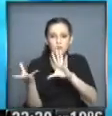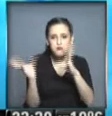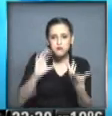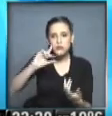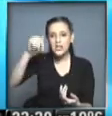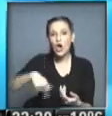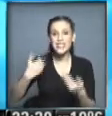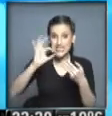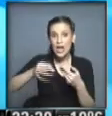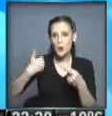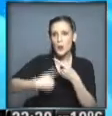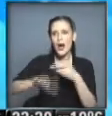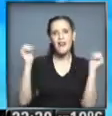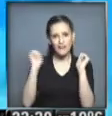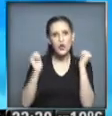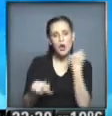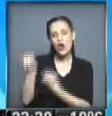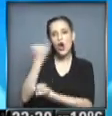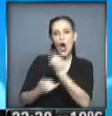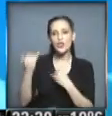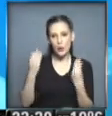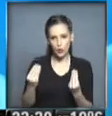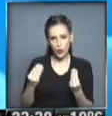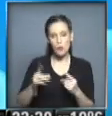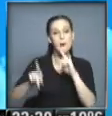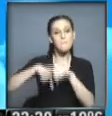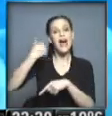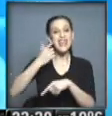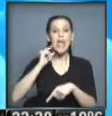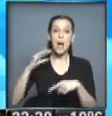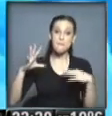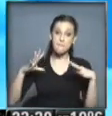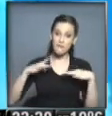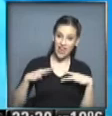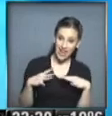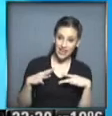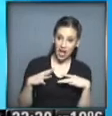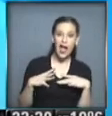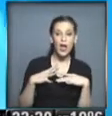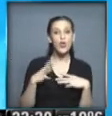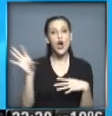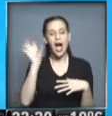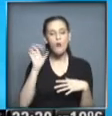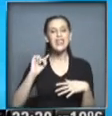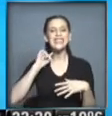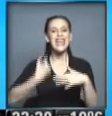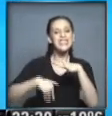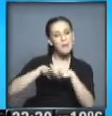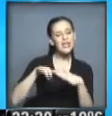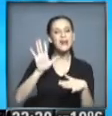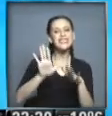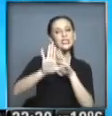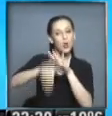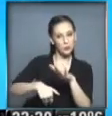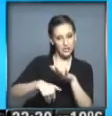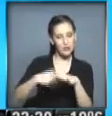bueno, que va a ser frío, pero ¿cuánto frío va a ser? Y va a estar fresco mañana, martes feriado, por cierto. Además, recuérdenlo, 13 grados de máxima, 5